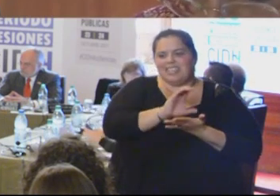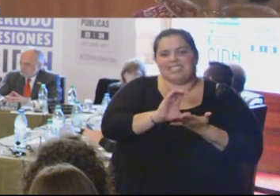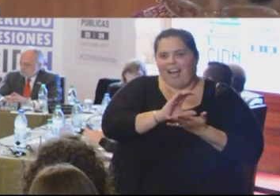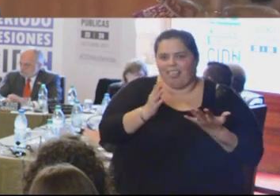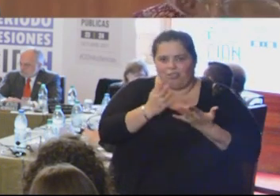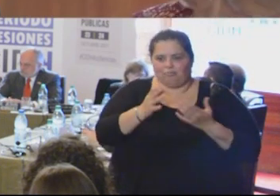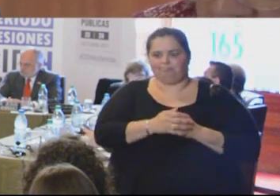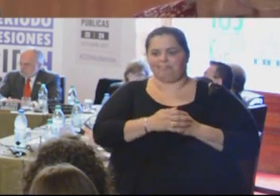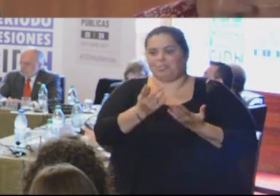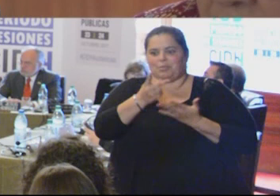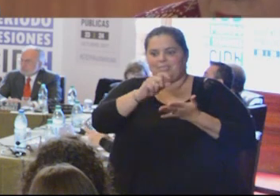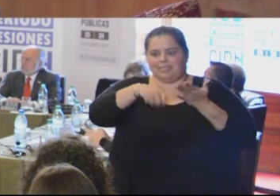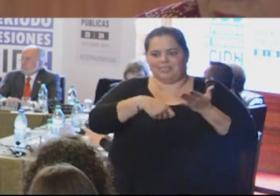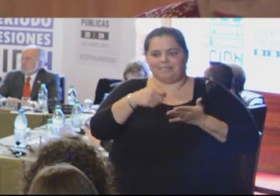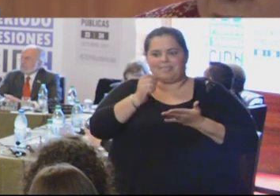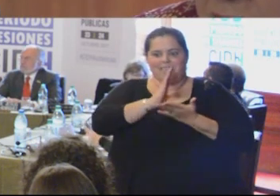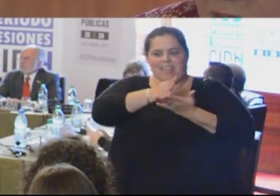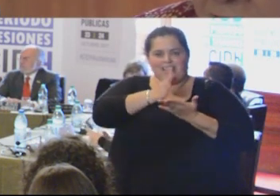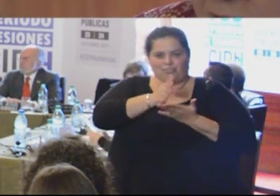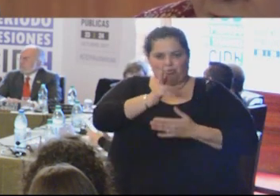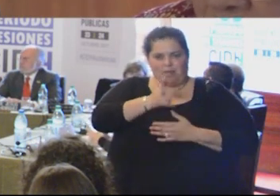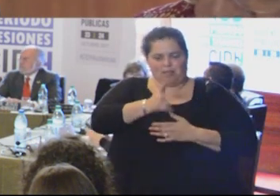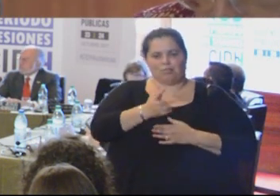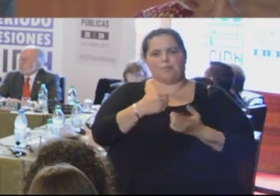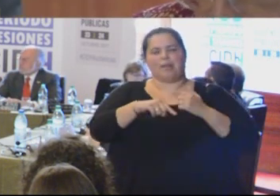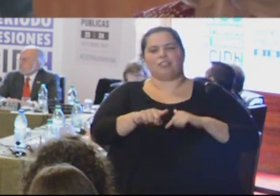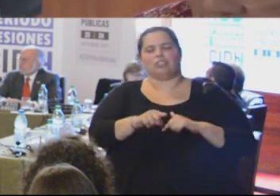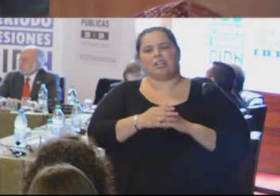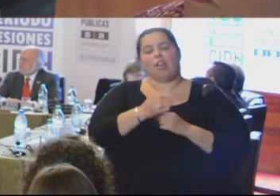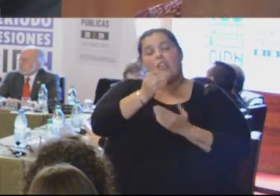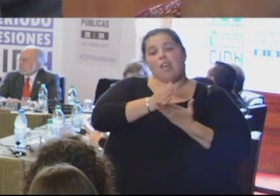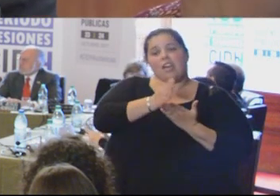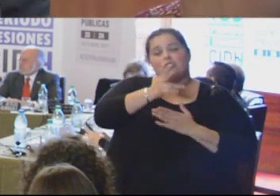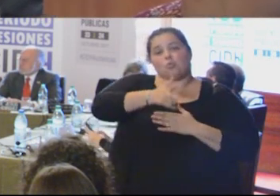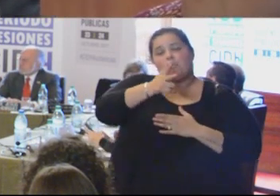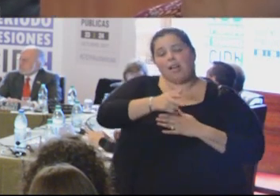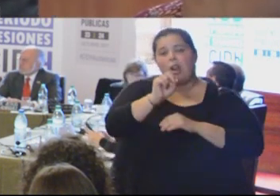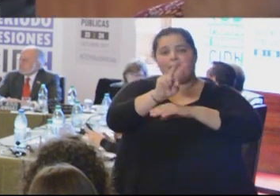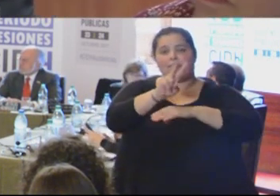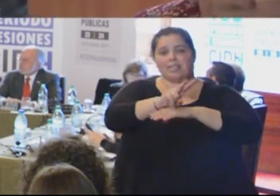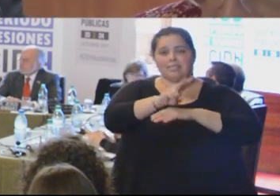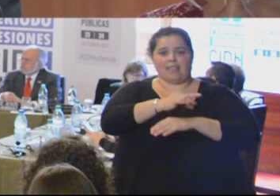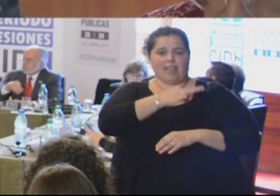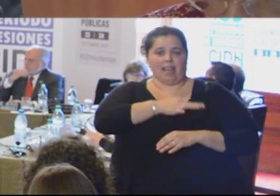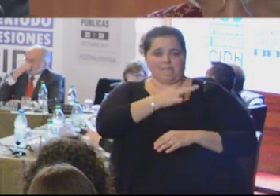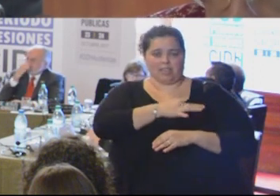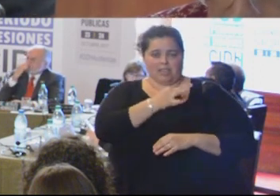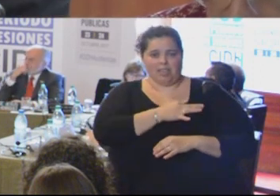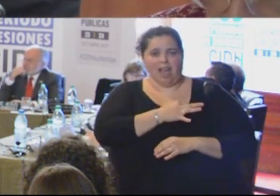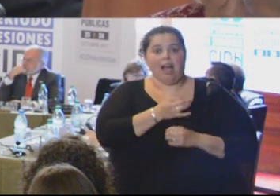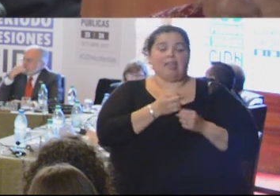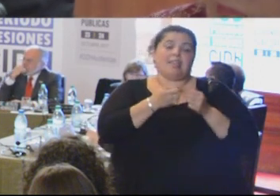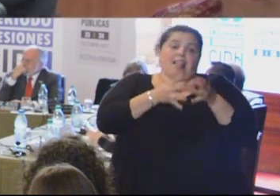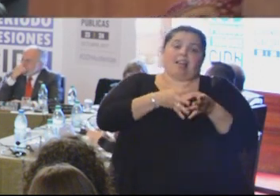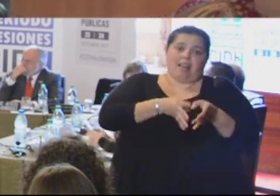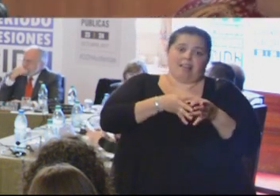interrumpidos cuando llegas de hecho sus manos es la defensa de la vida la guerra es